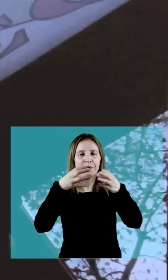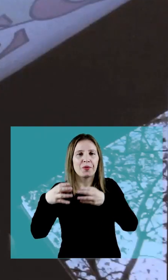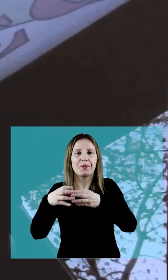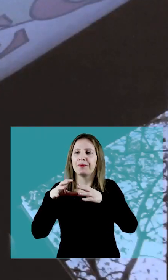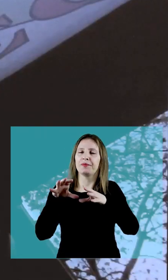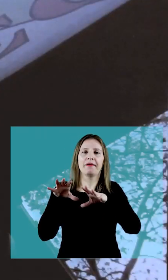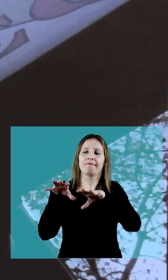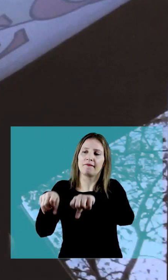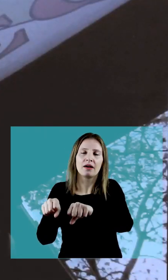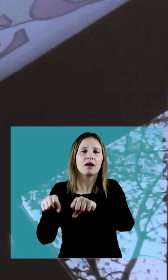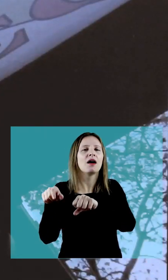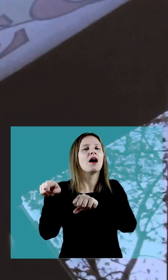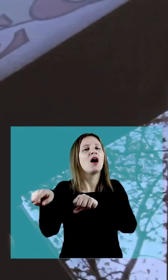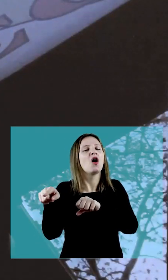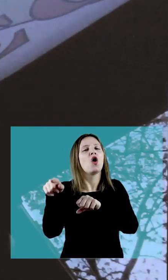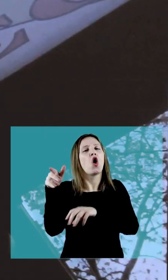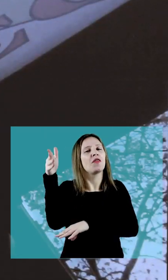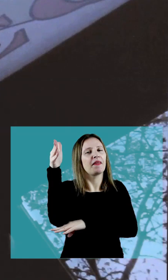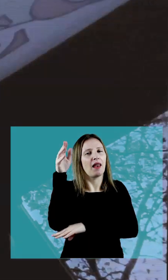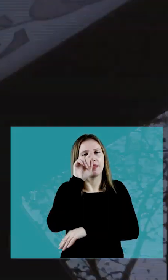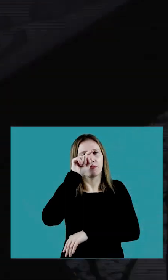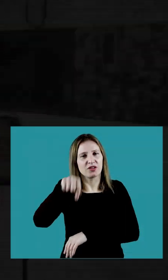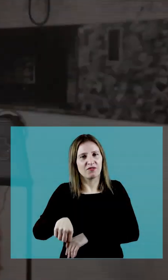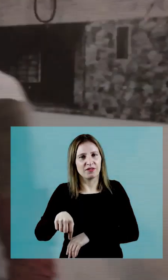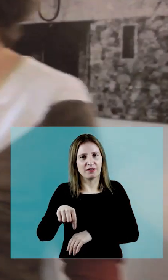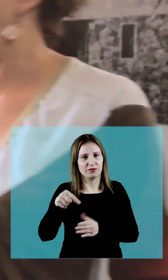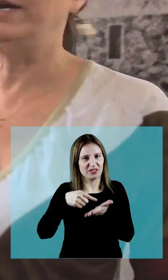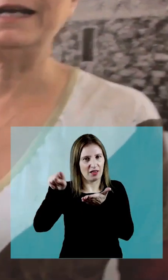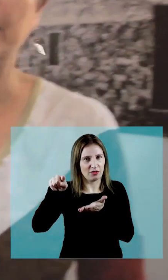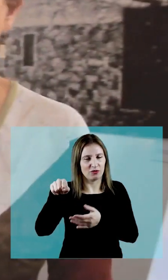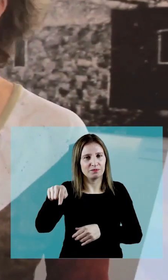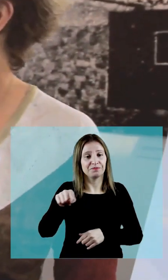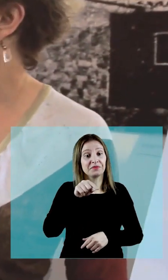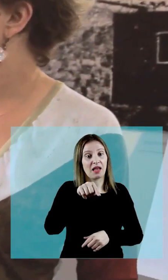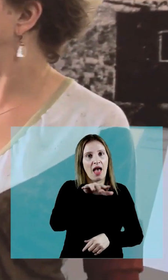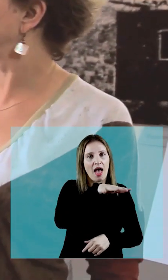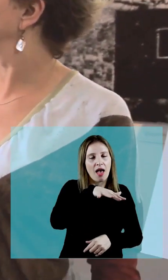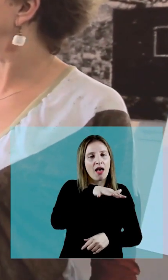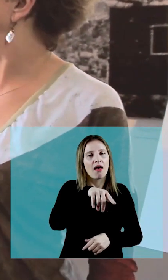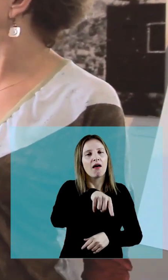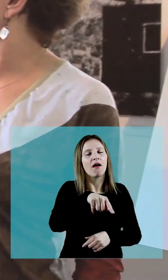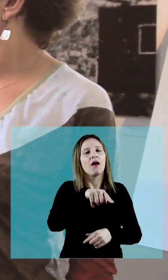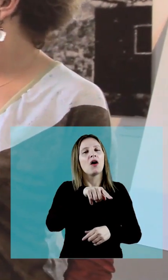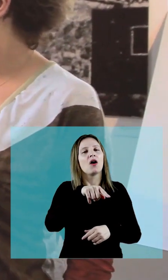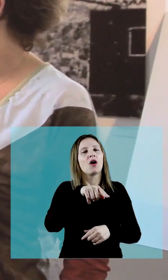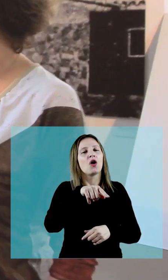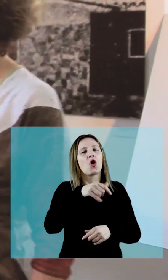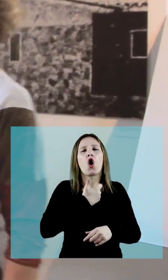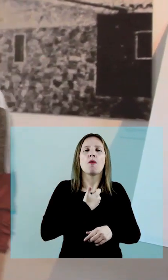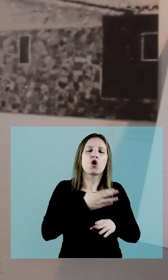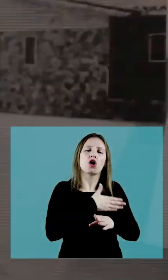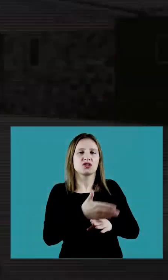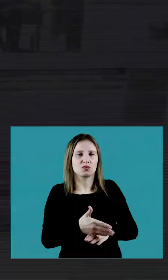hoteles céntricos de Montevideo. Acá tenemos lo que fue la repercusión del